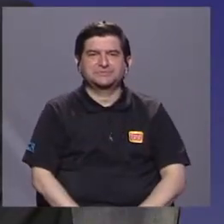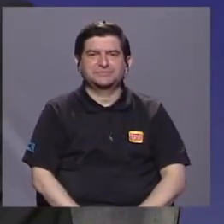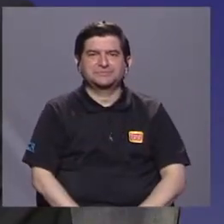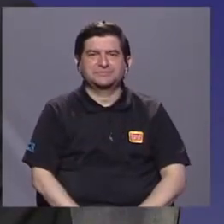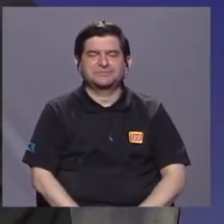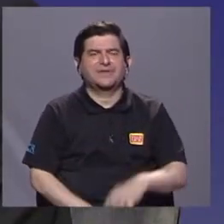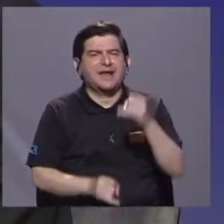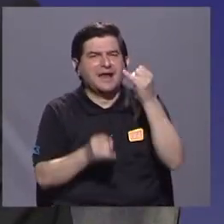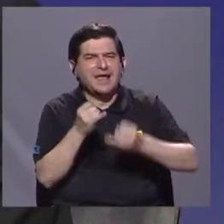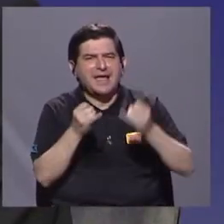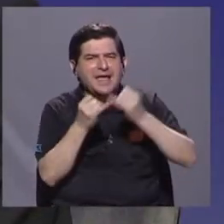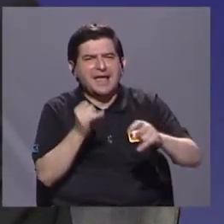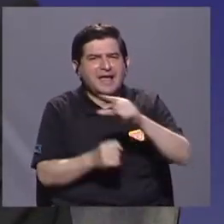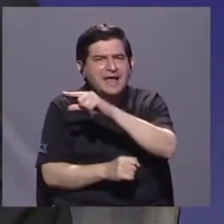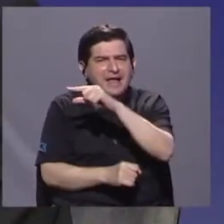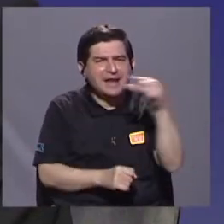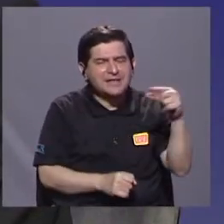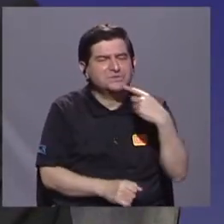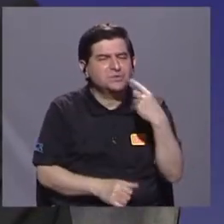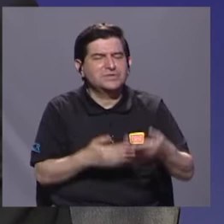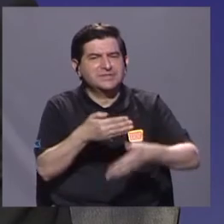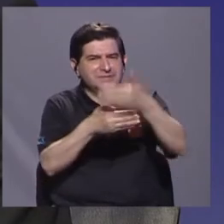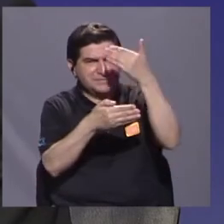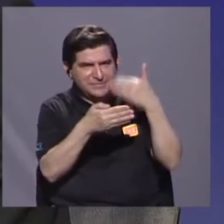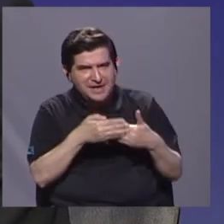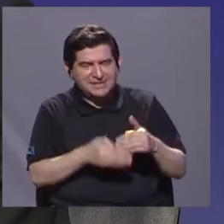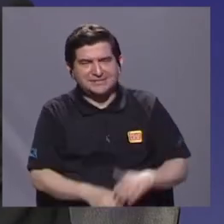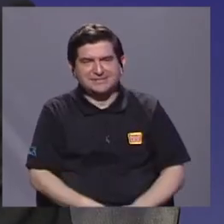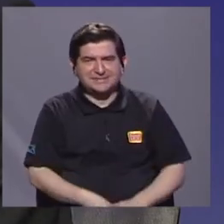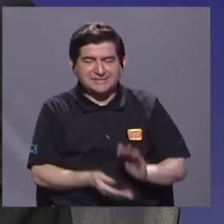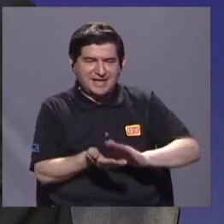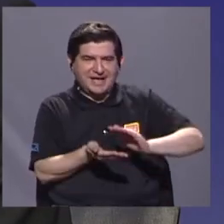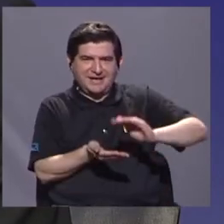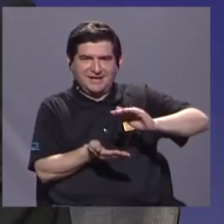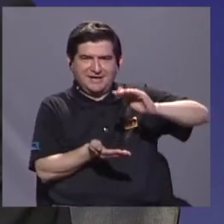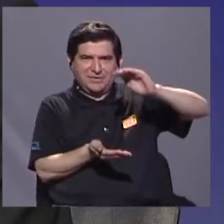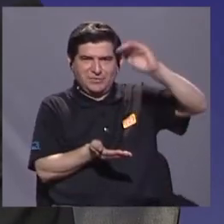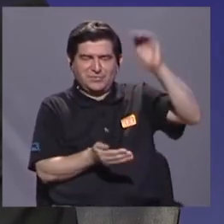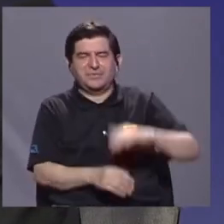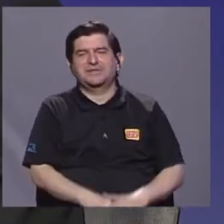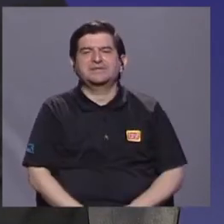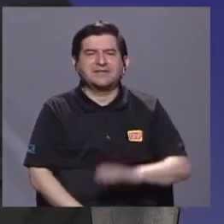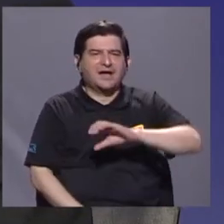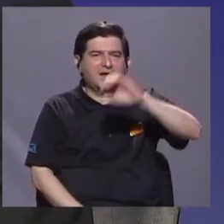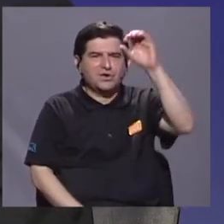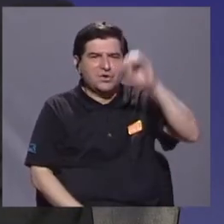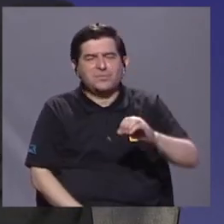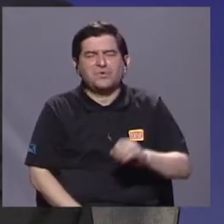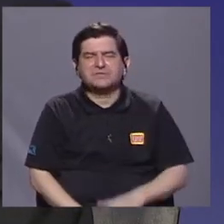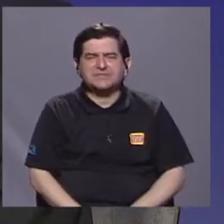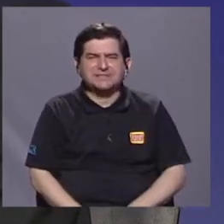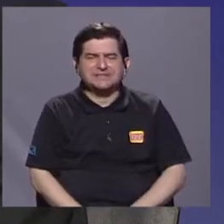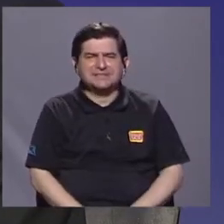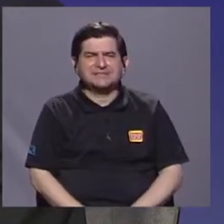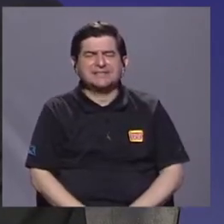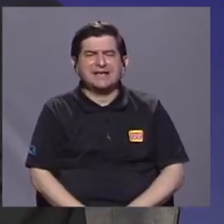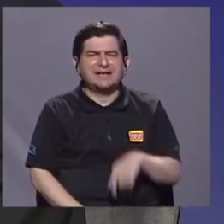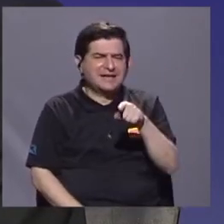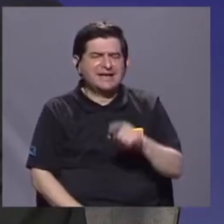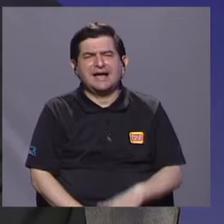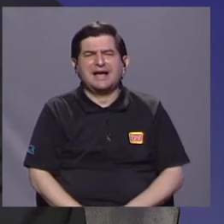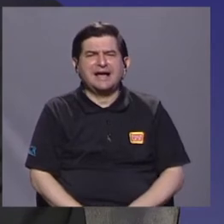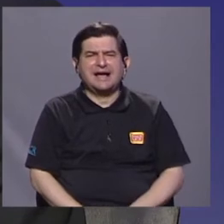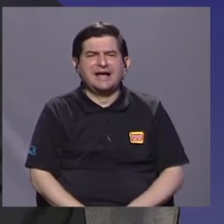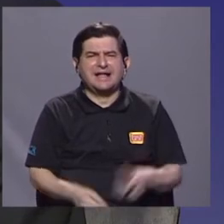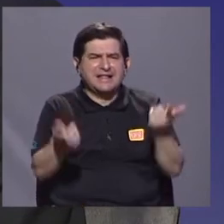En las últimas semanas, tal y como lo dijimos, se incrementaron las tasas de contagio en nuestro país. ¿Qué falló,